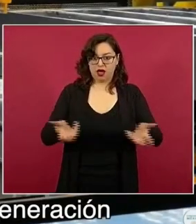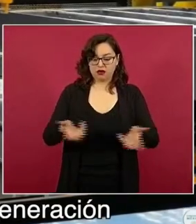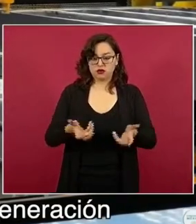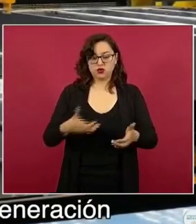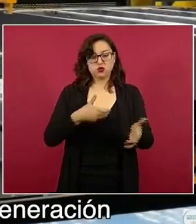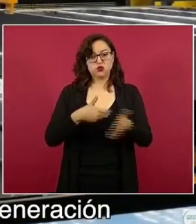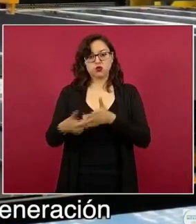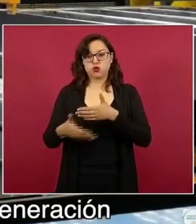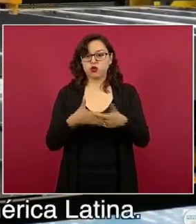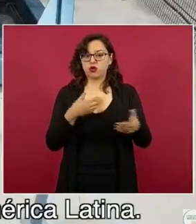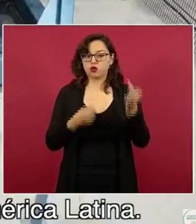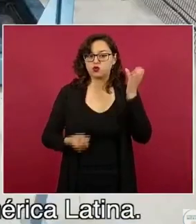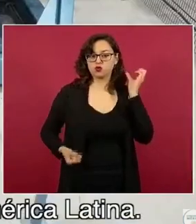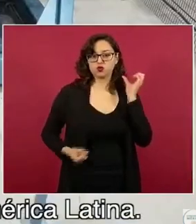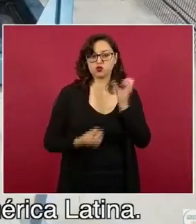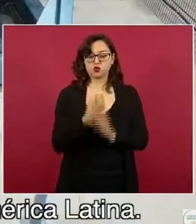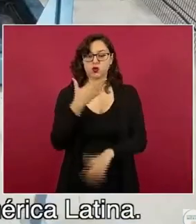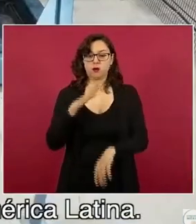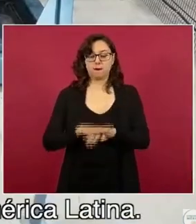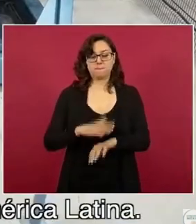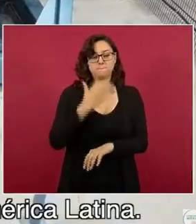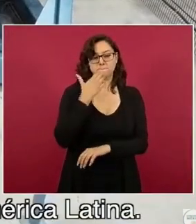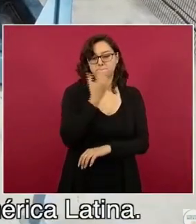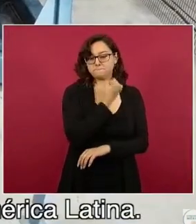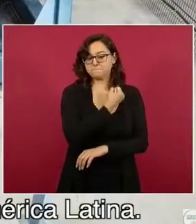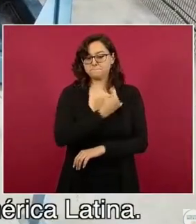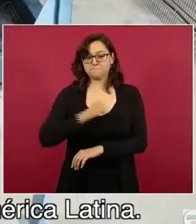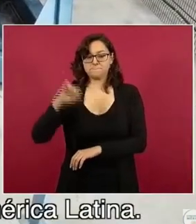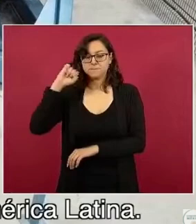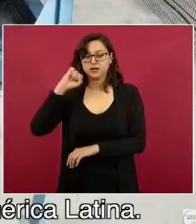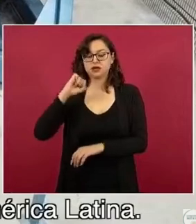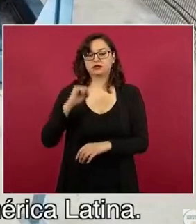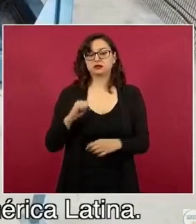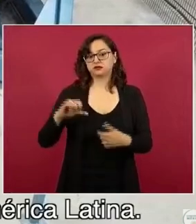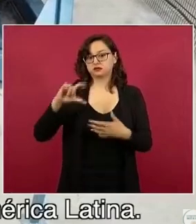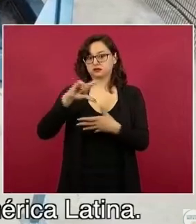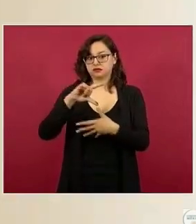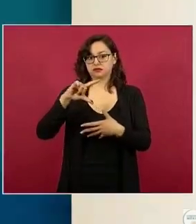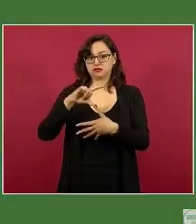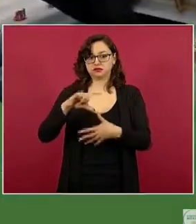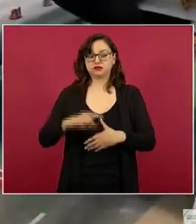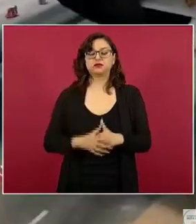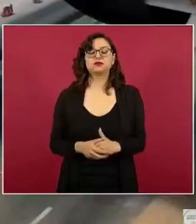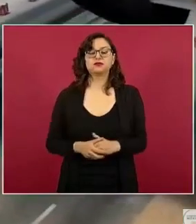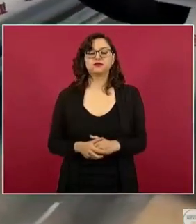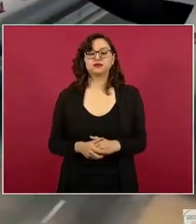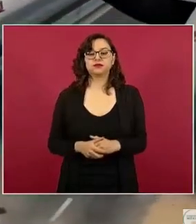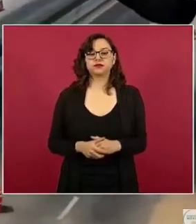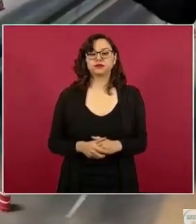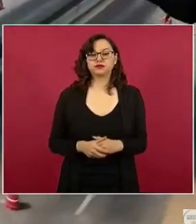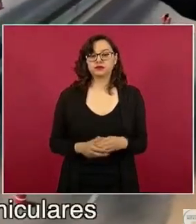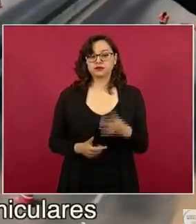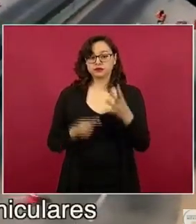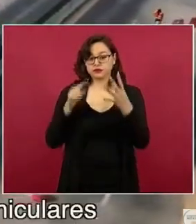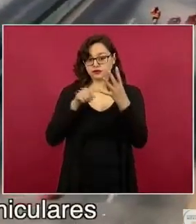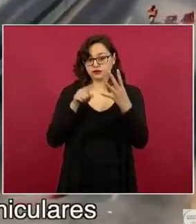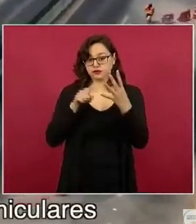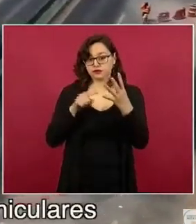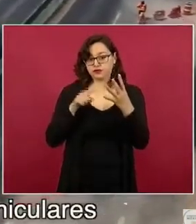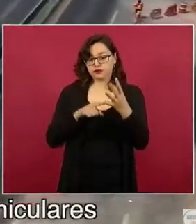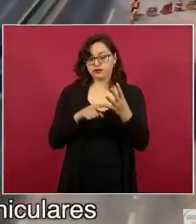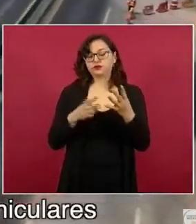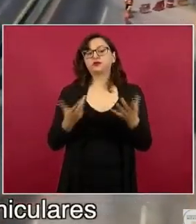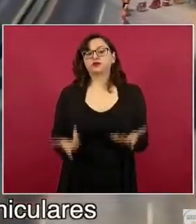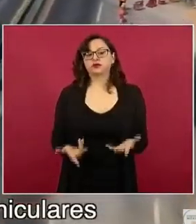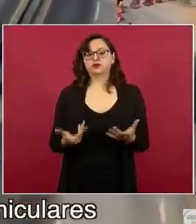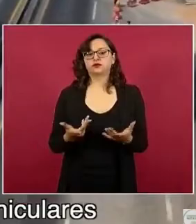última generación y es una de las más modernas en el país y América Latina. En el tramo 4, se construyen nuevos